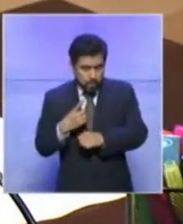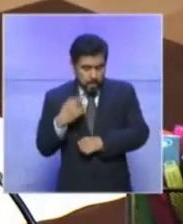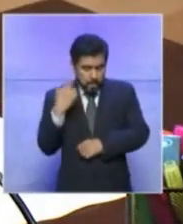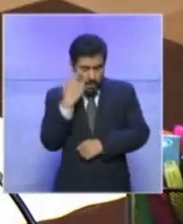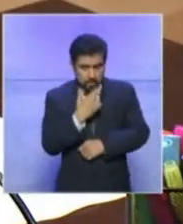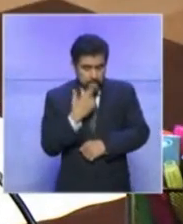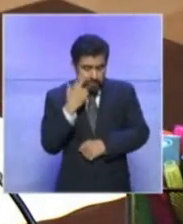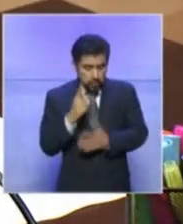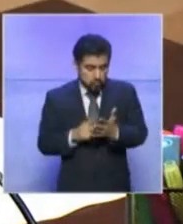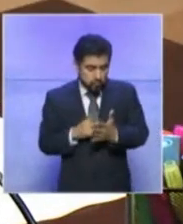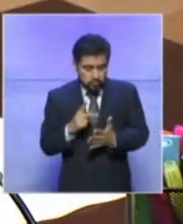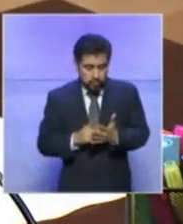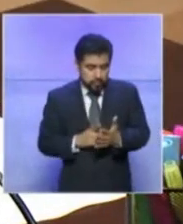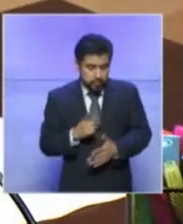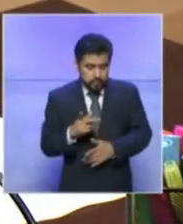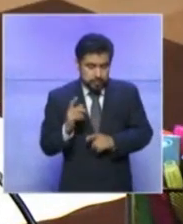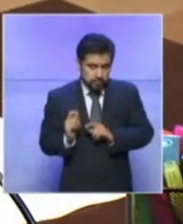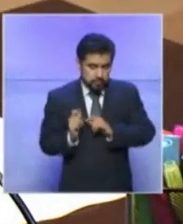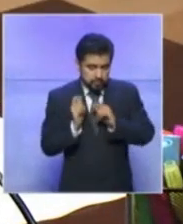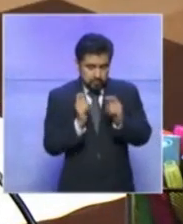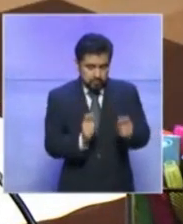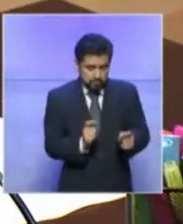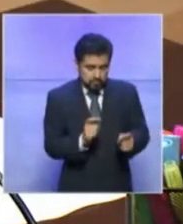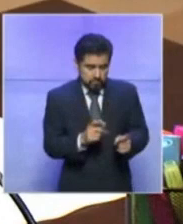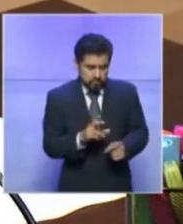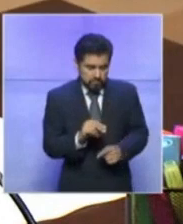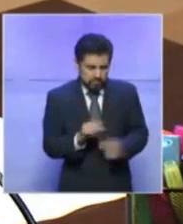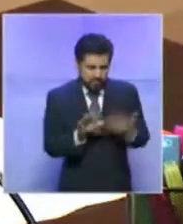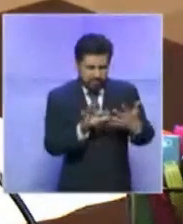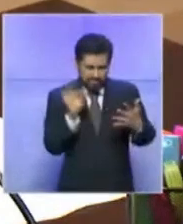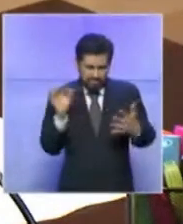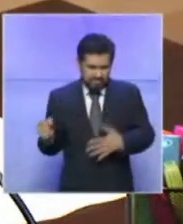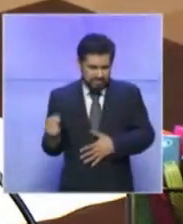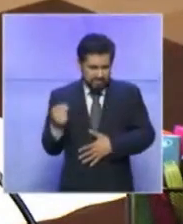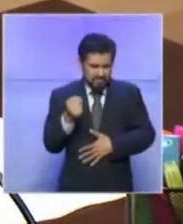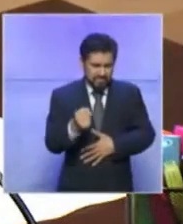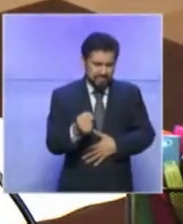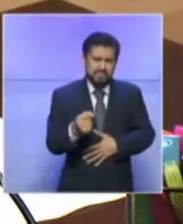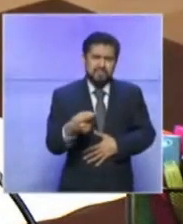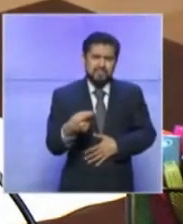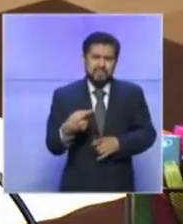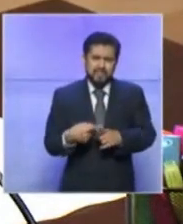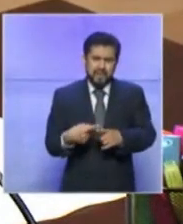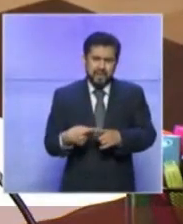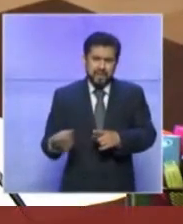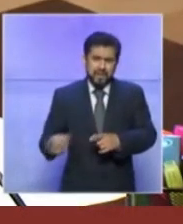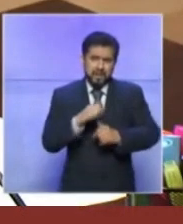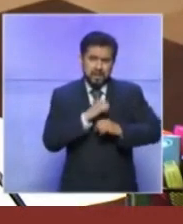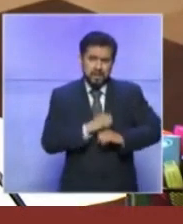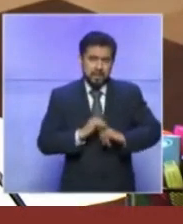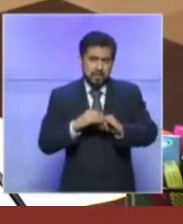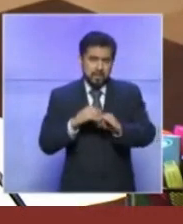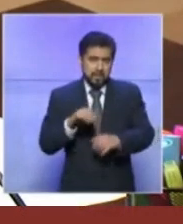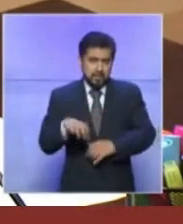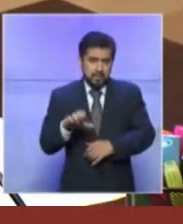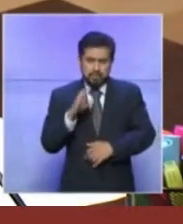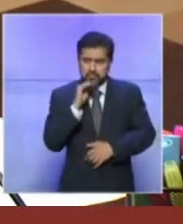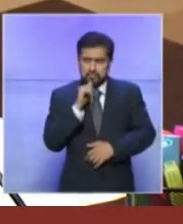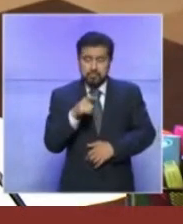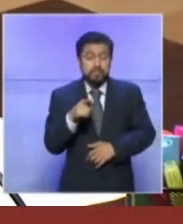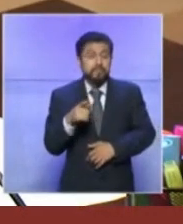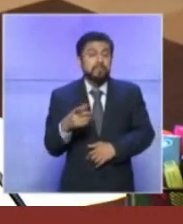análisis al momento de la asignación por el principio de representación proporcional efectuada por el Consejo General del INE.